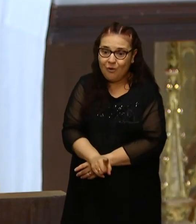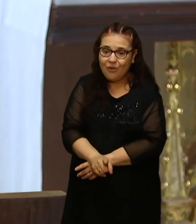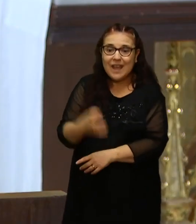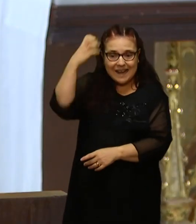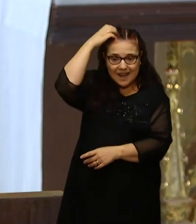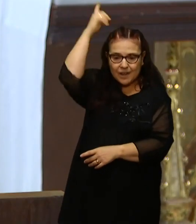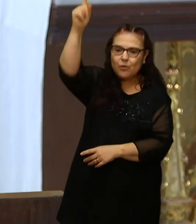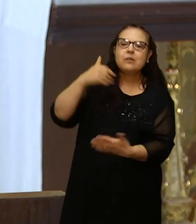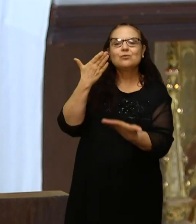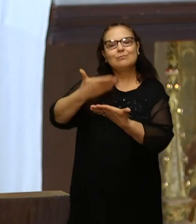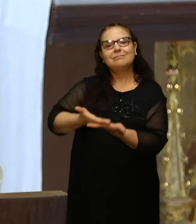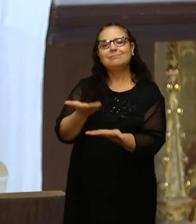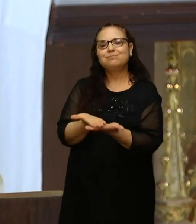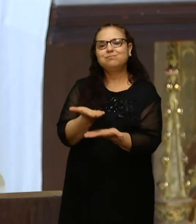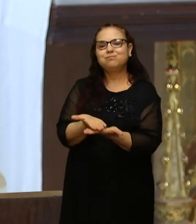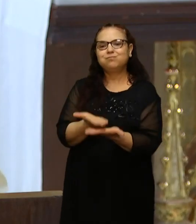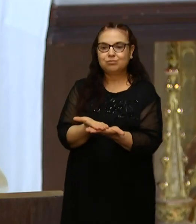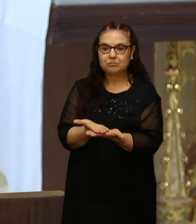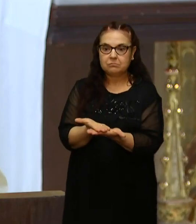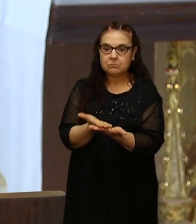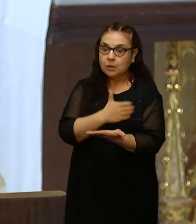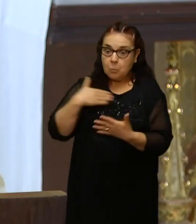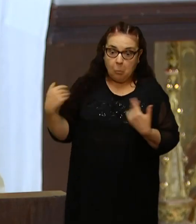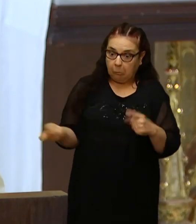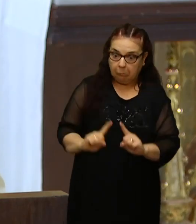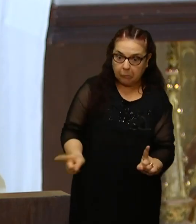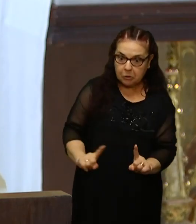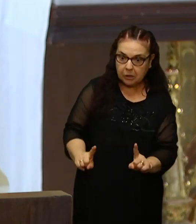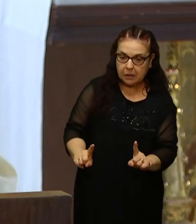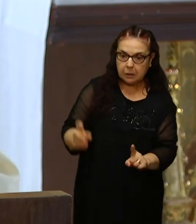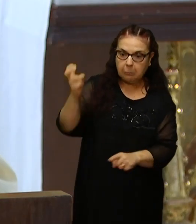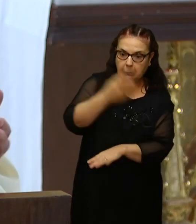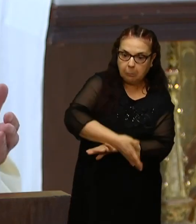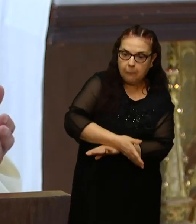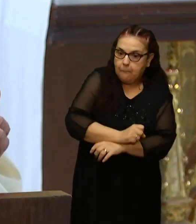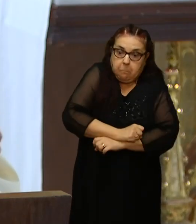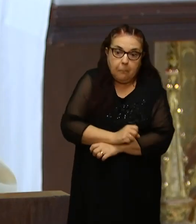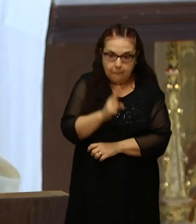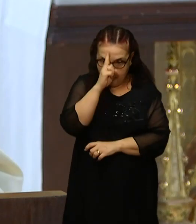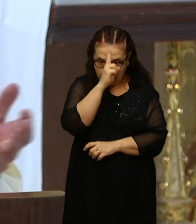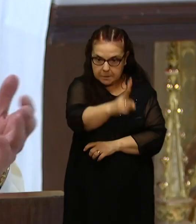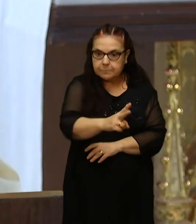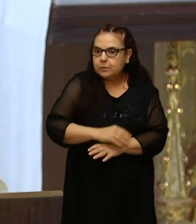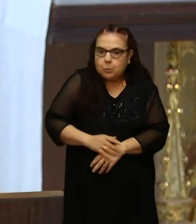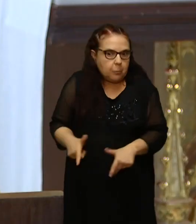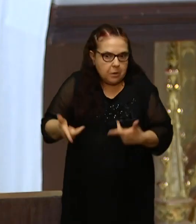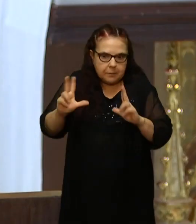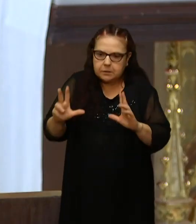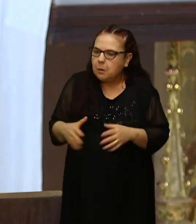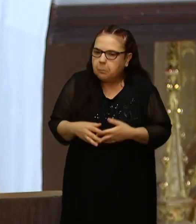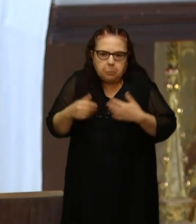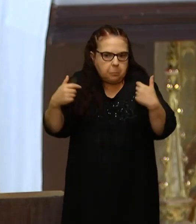propone. ¿Que ellos no quieren aceptarlo libremente? Pues respetemos su libertad, allá